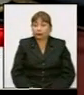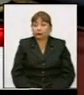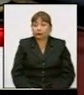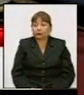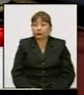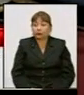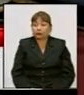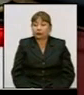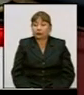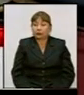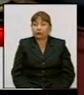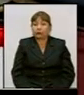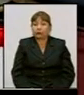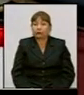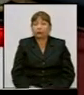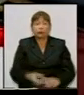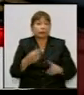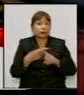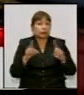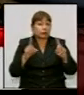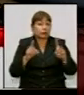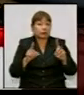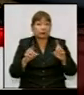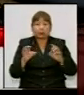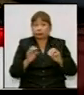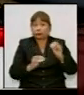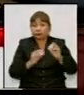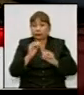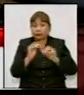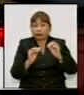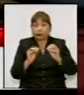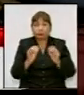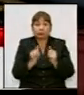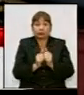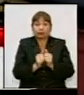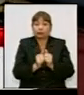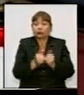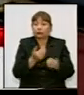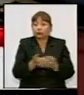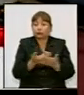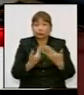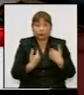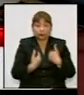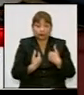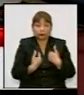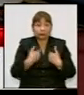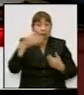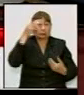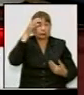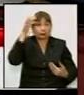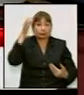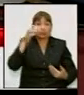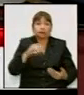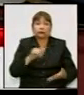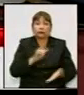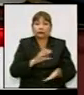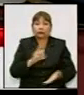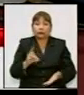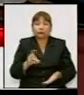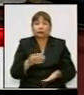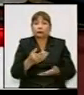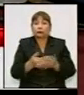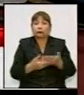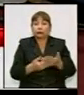de nuestra red de la institución, pero que es escalable a cualquier entidad del Estado. Tiene esa capacidad de escalar